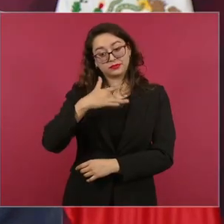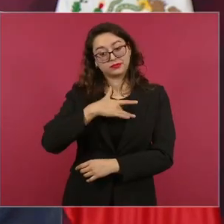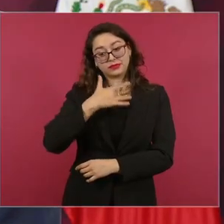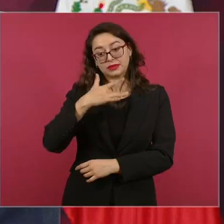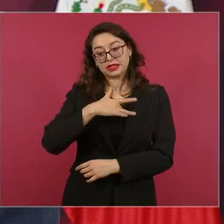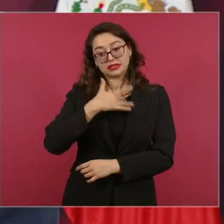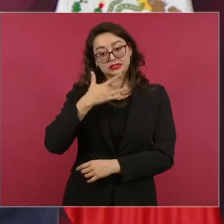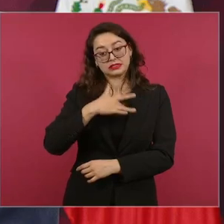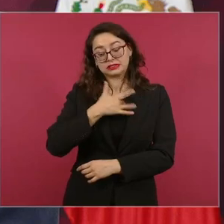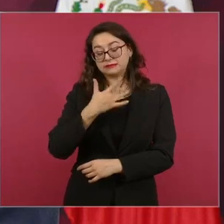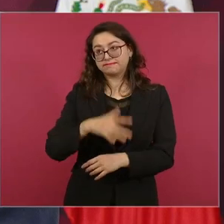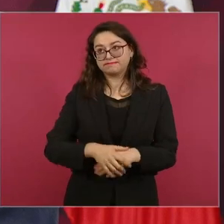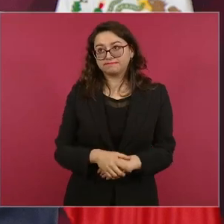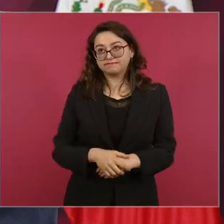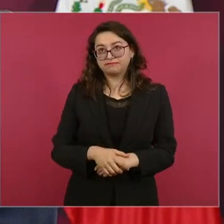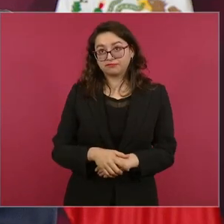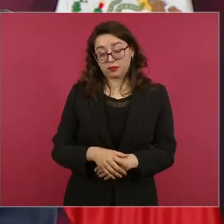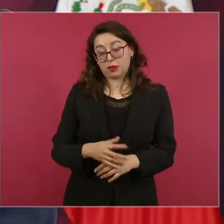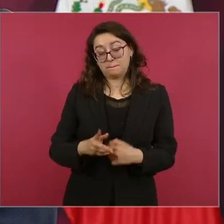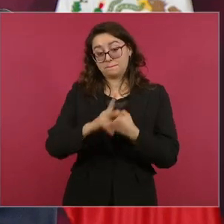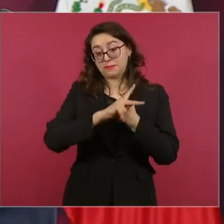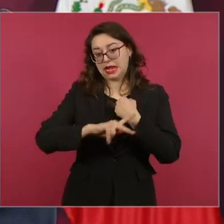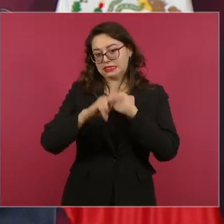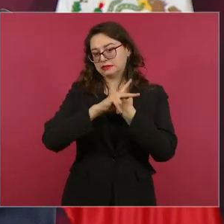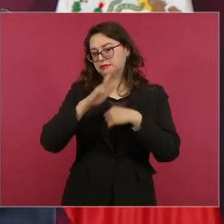China y Estados Unidos,